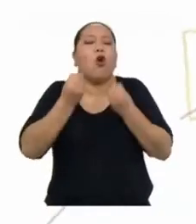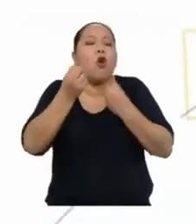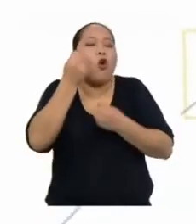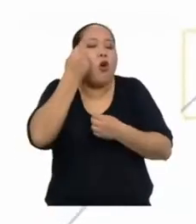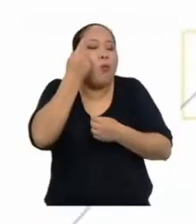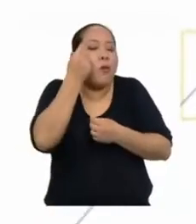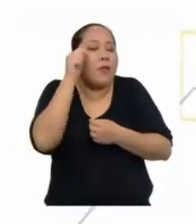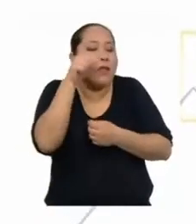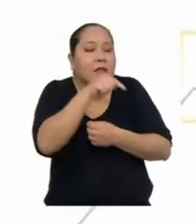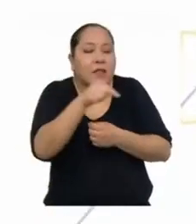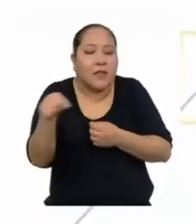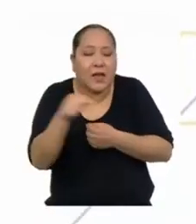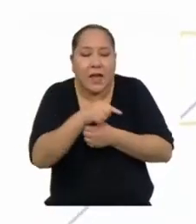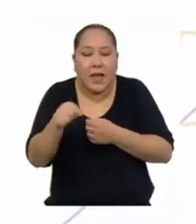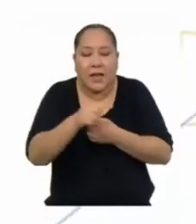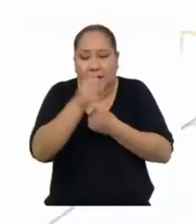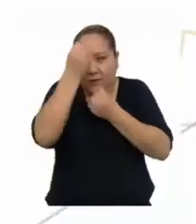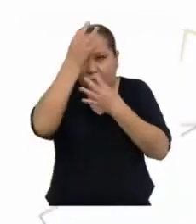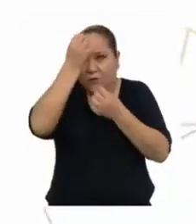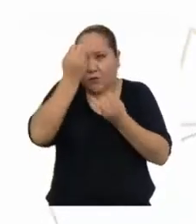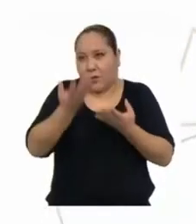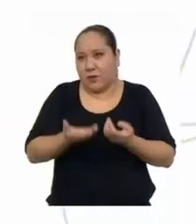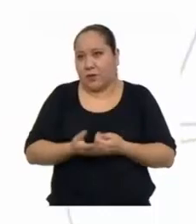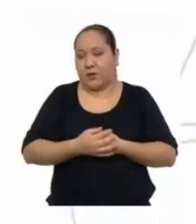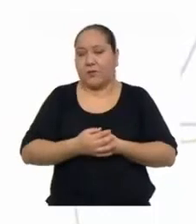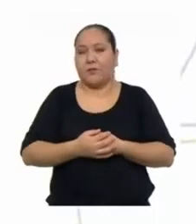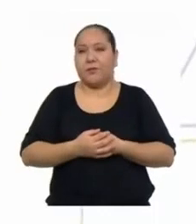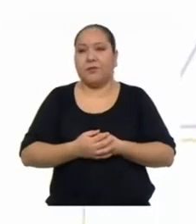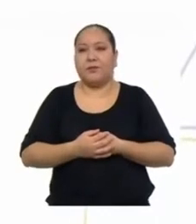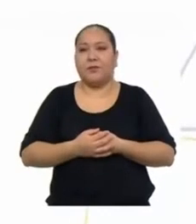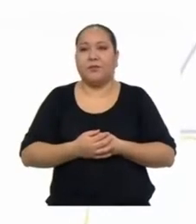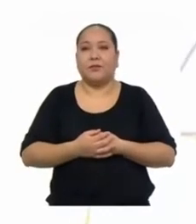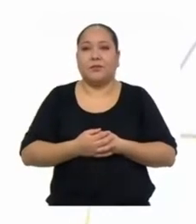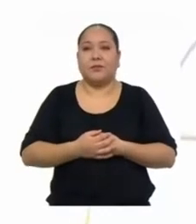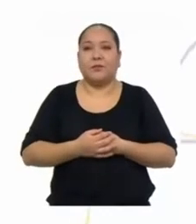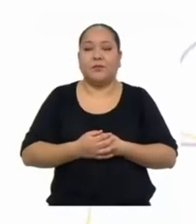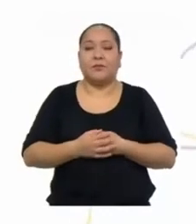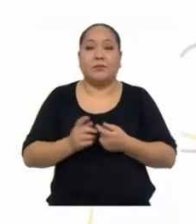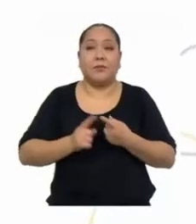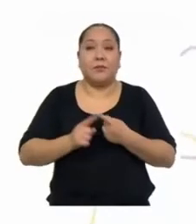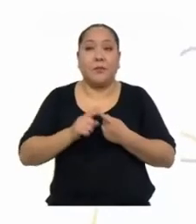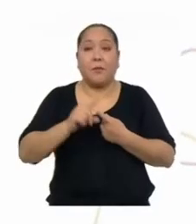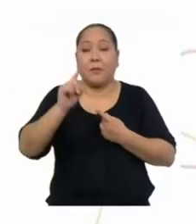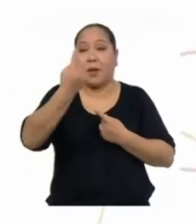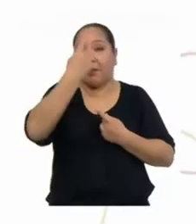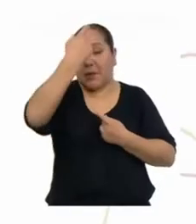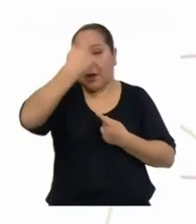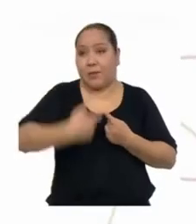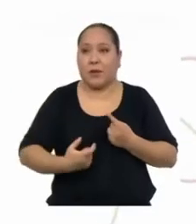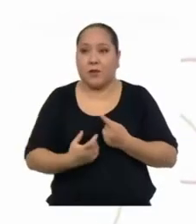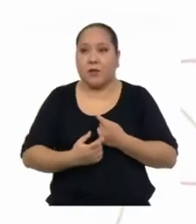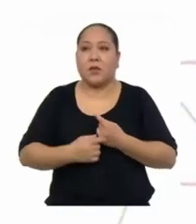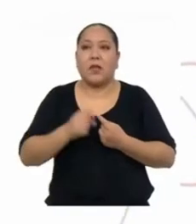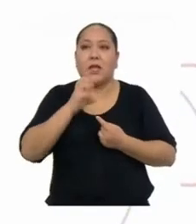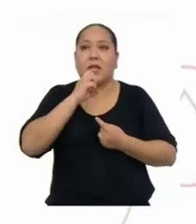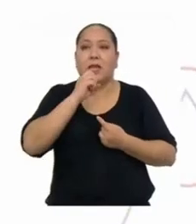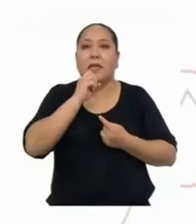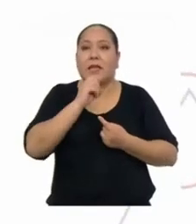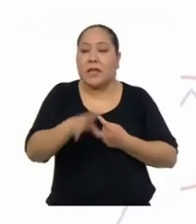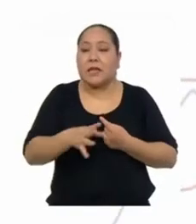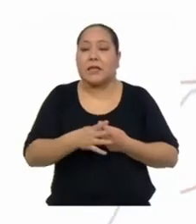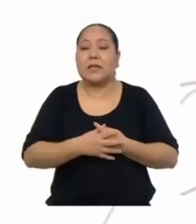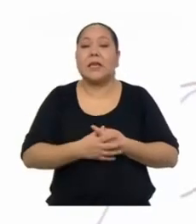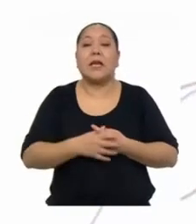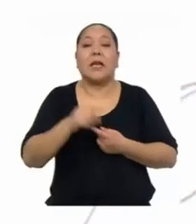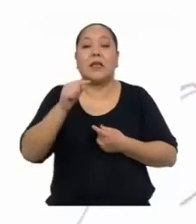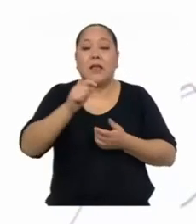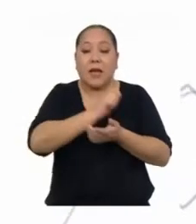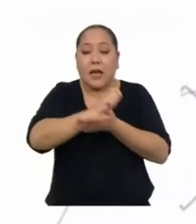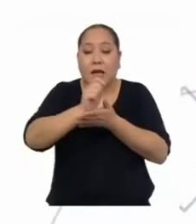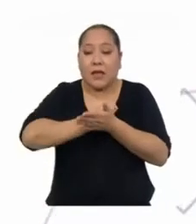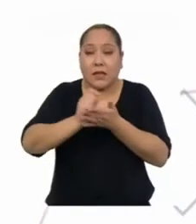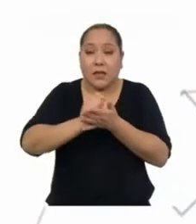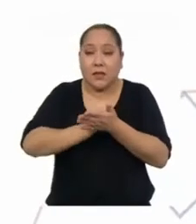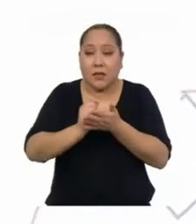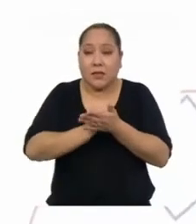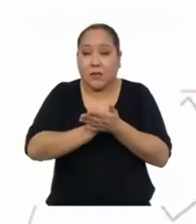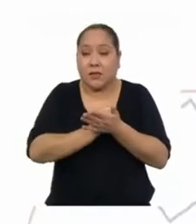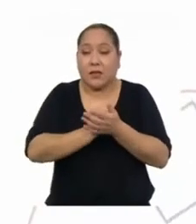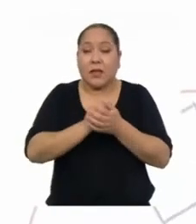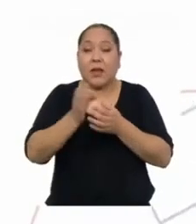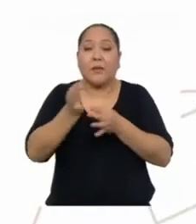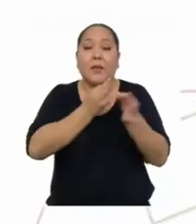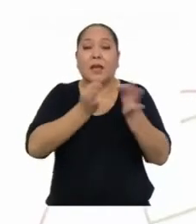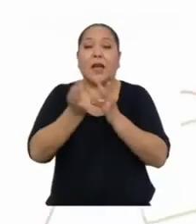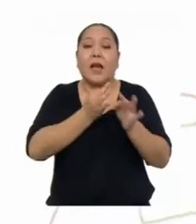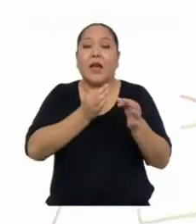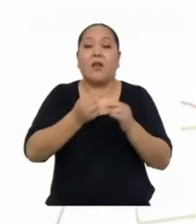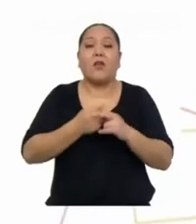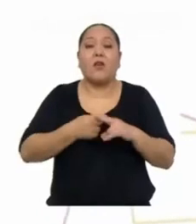información sobre la que escribe. Primera persona. Se refiere a que el artículo debe ser narrado en el pronombre